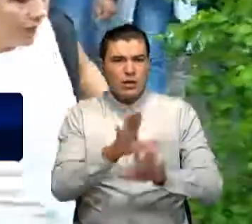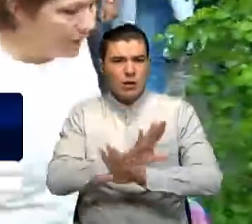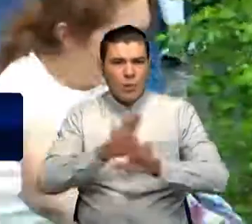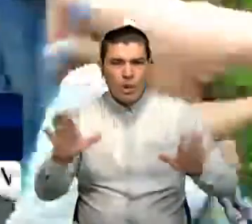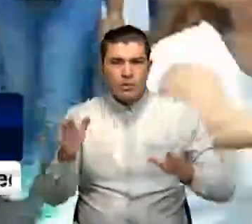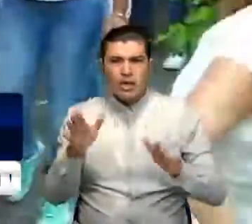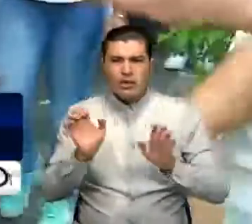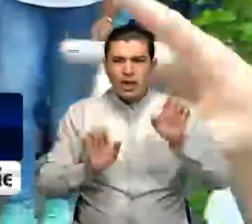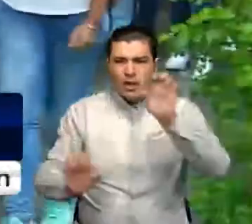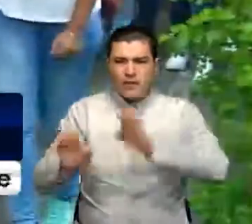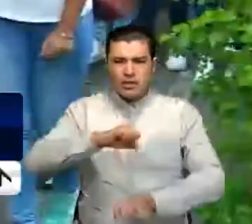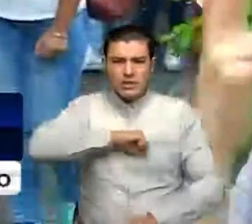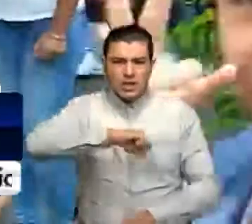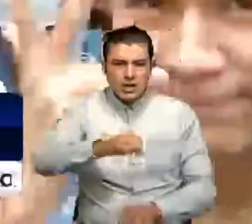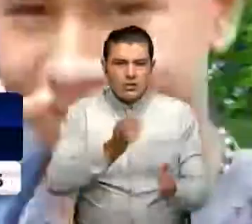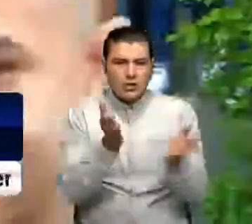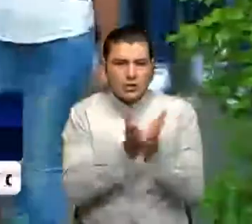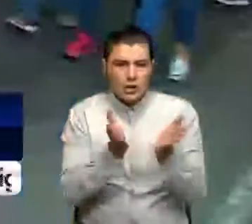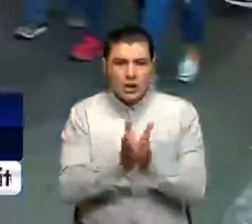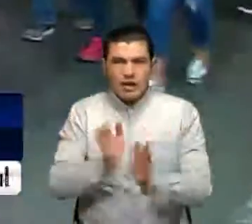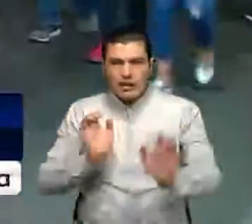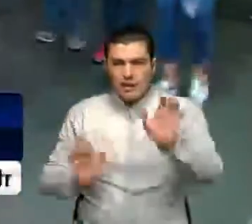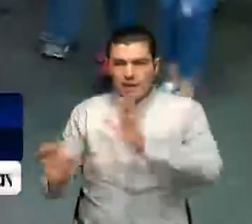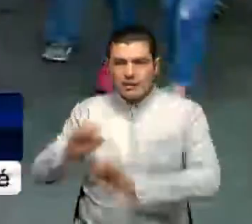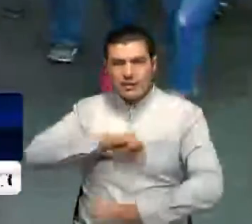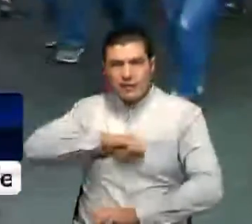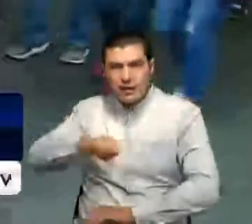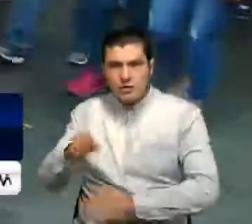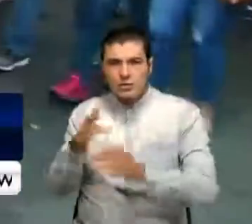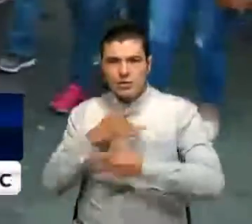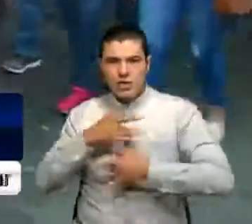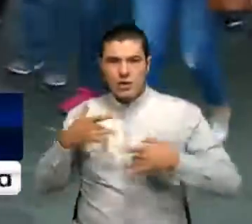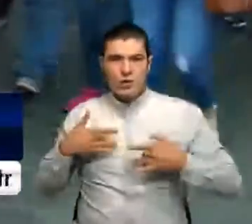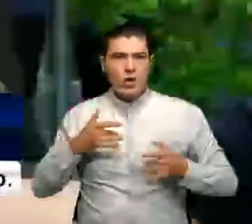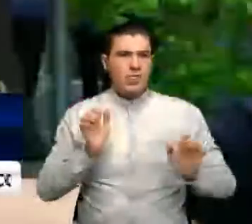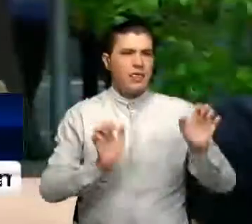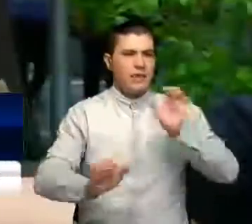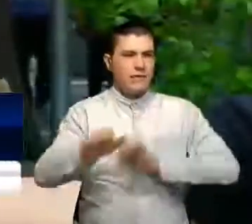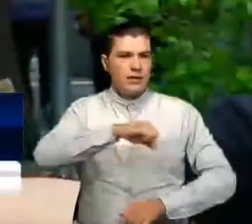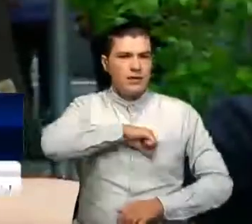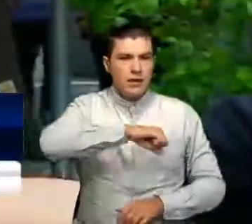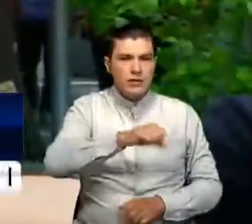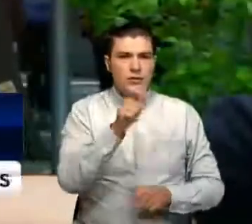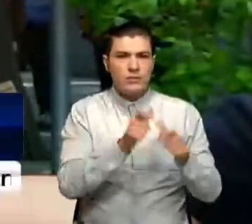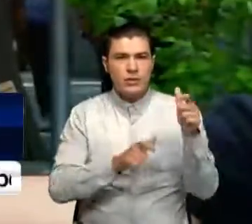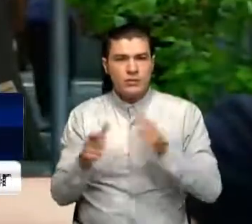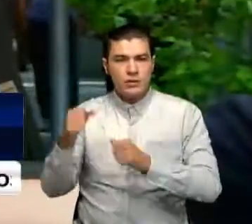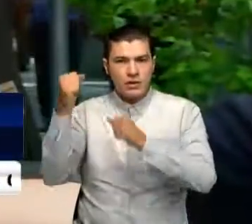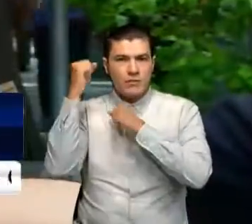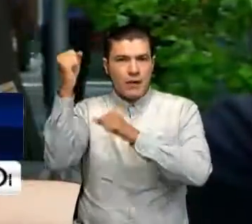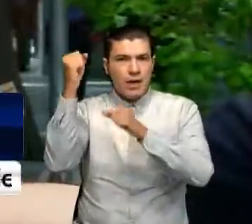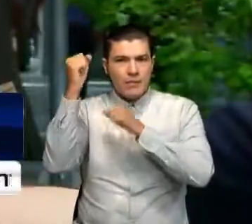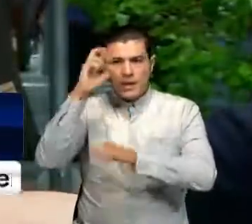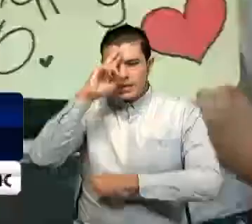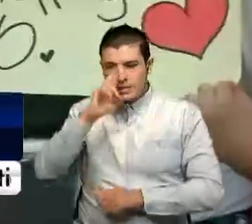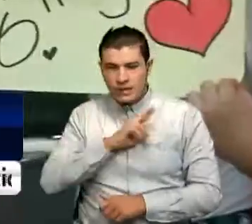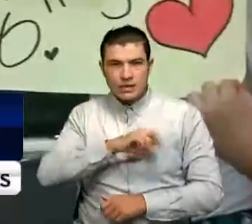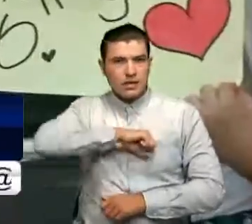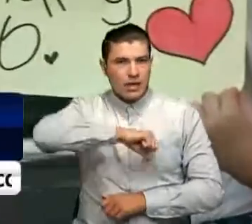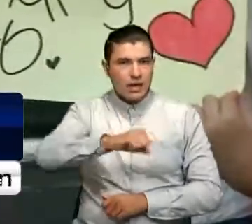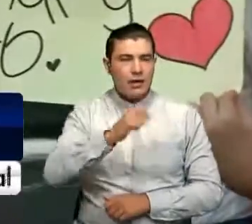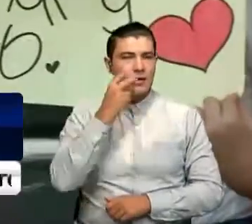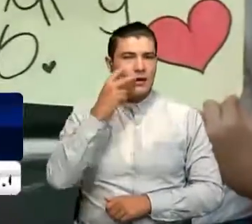por la defensa del derecho a la educación por la vivencia el derecho a la salud por la defensa de los menos favorecidos que dice nos respete el derecho a la vida